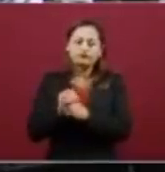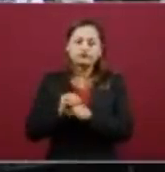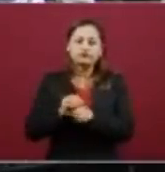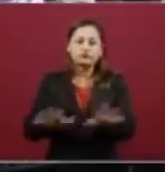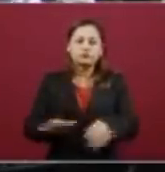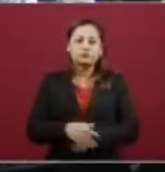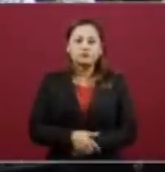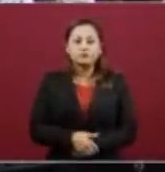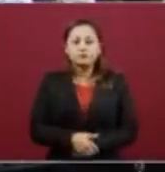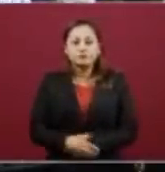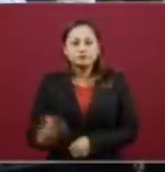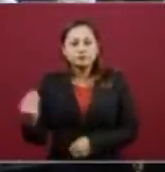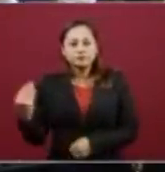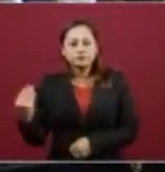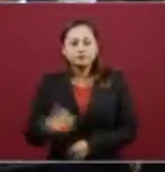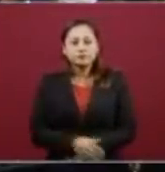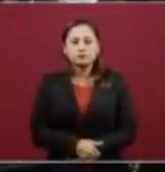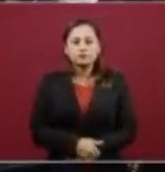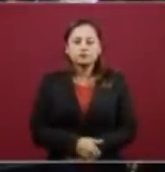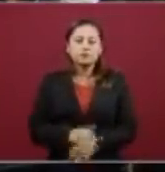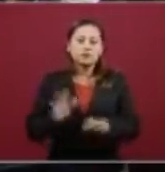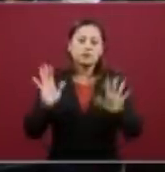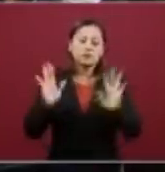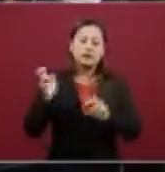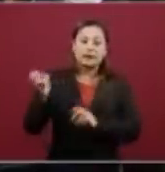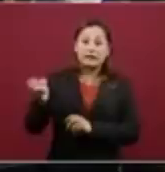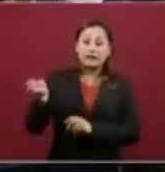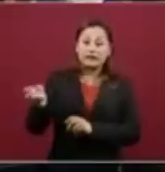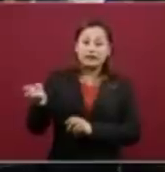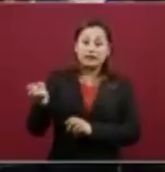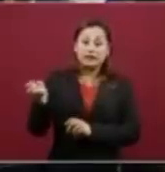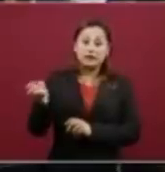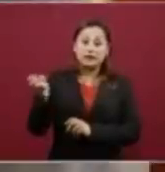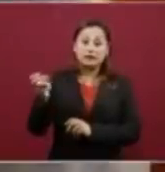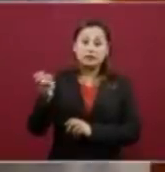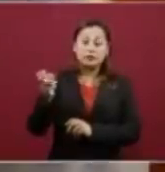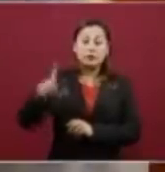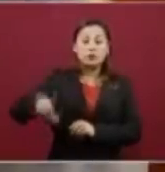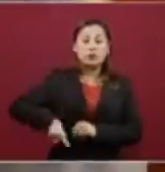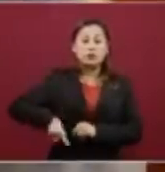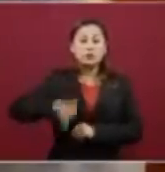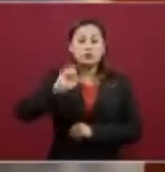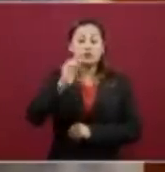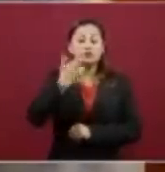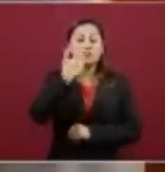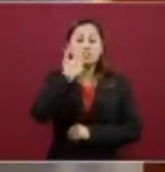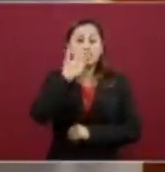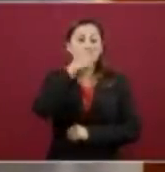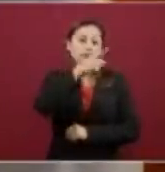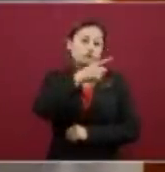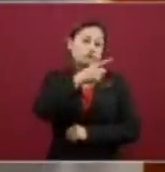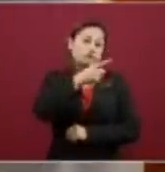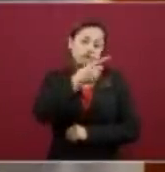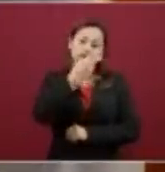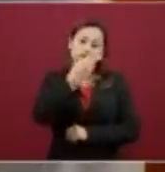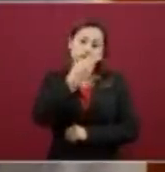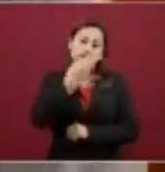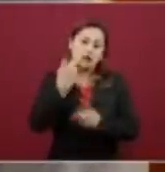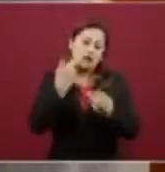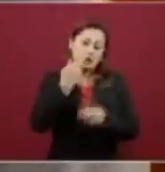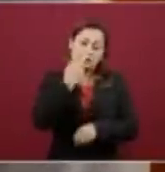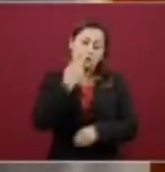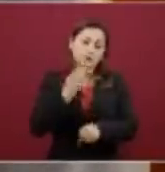Bueno, eso es un asunto que debe resolver el gobierno del estado de Chihuahua para desahogar de manera plena esta situación